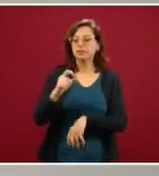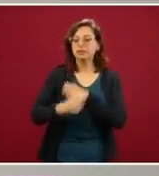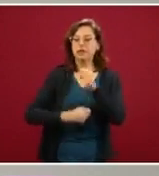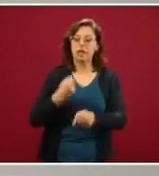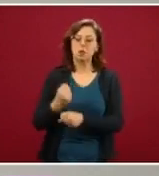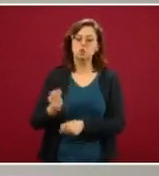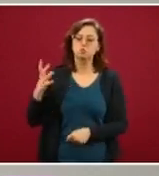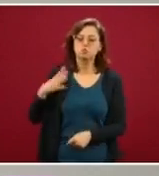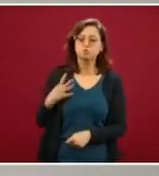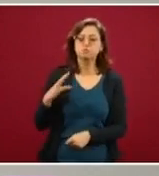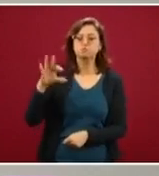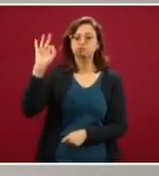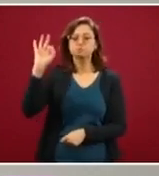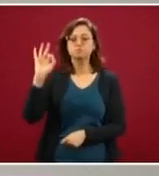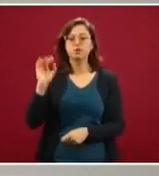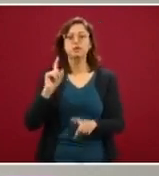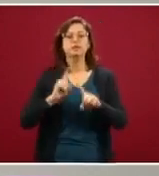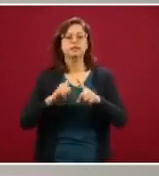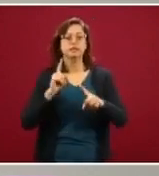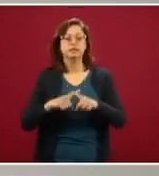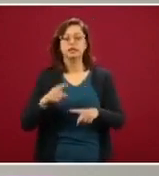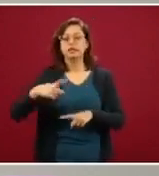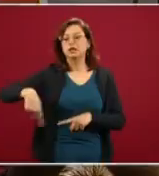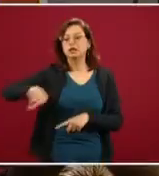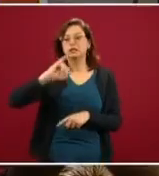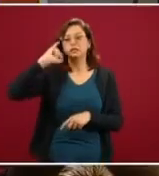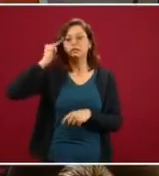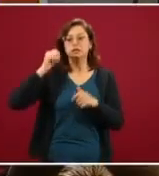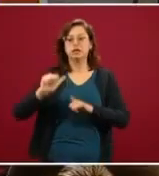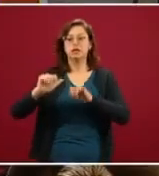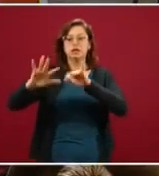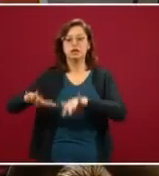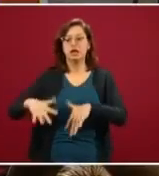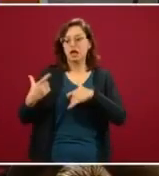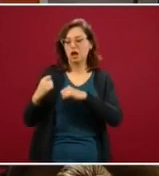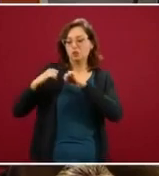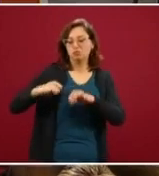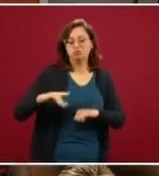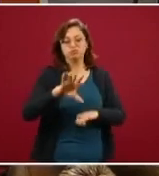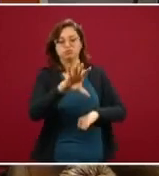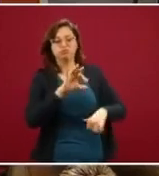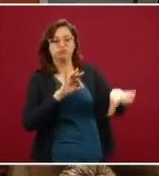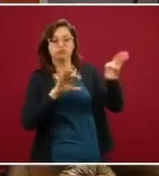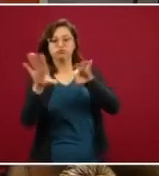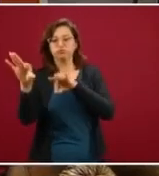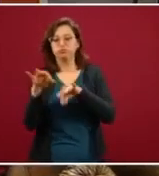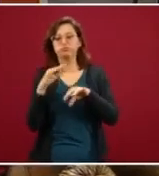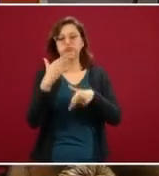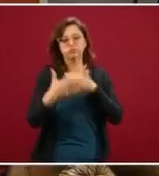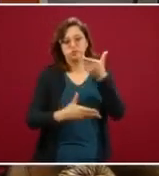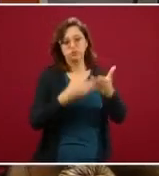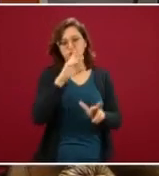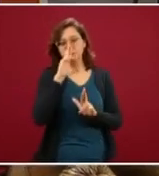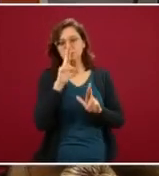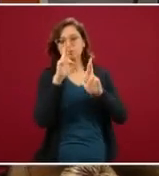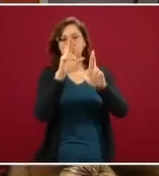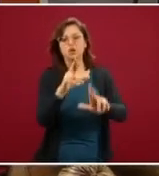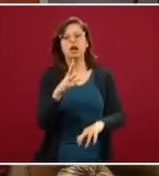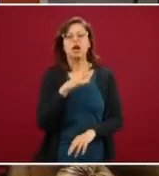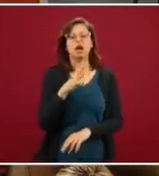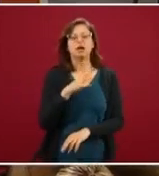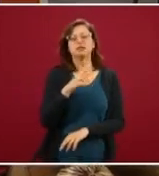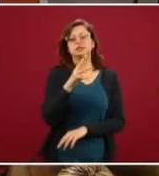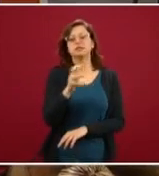voluntarios. Ellos son elegidos por asamblea comunal, son personas de mucho respeto en la comunidad y de esos tenemos alrededor